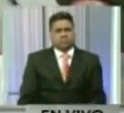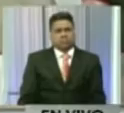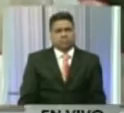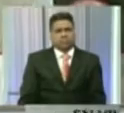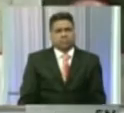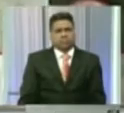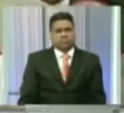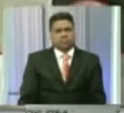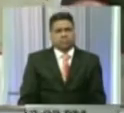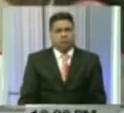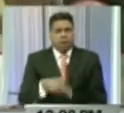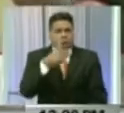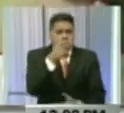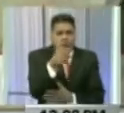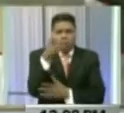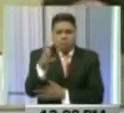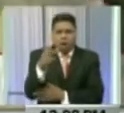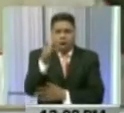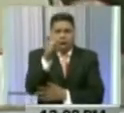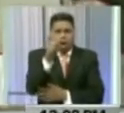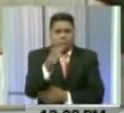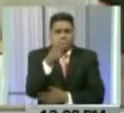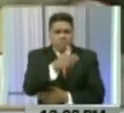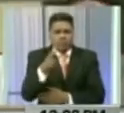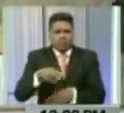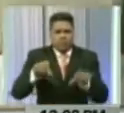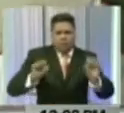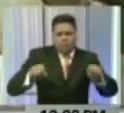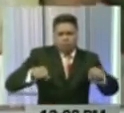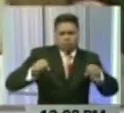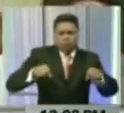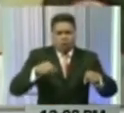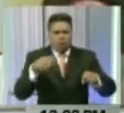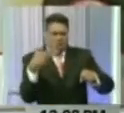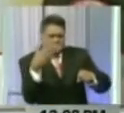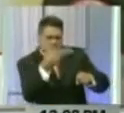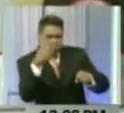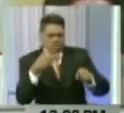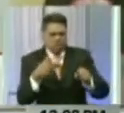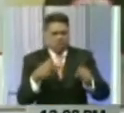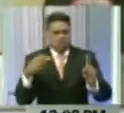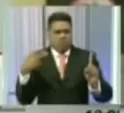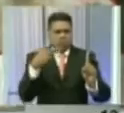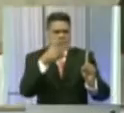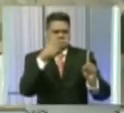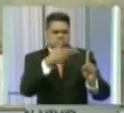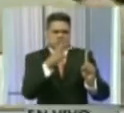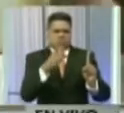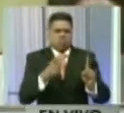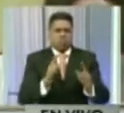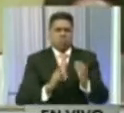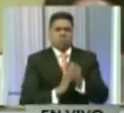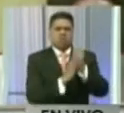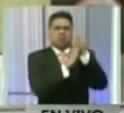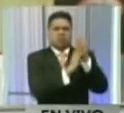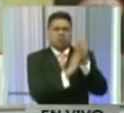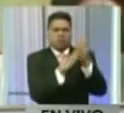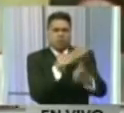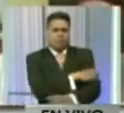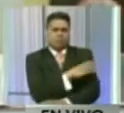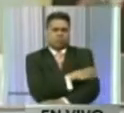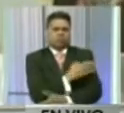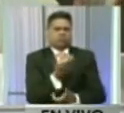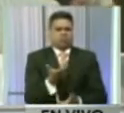Son crímenes selectivos, porque pase un tipo en una moto y fulano de tal, y entonces usted ve que es un líder de la oposición o que es una